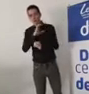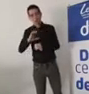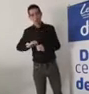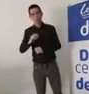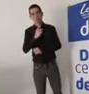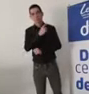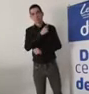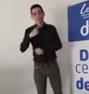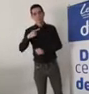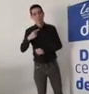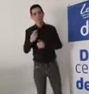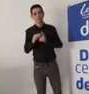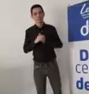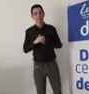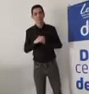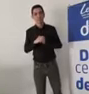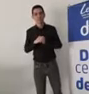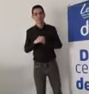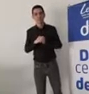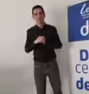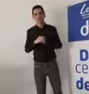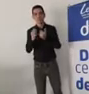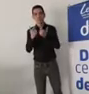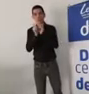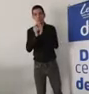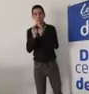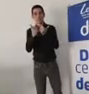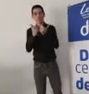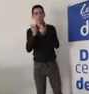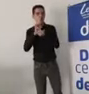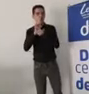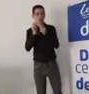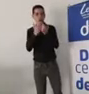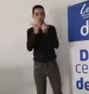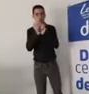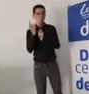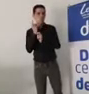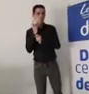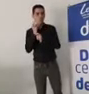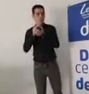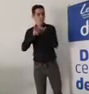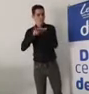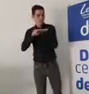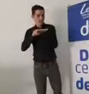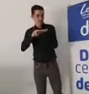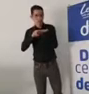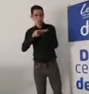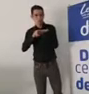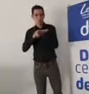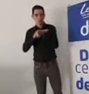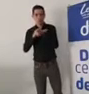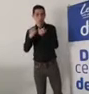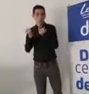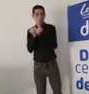Colombia, se empezó a dar esa tarea. Pero yo les cuento que en mi caso particular, yo tomé la decisión de hacer política a partir del año